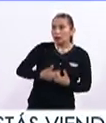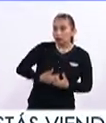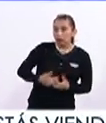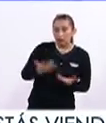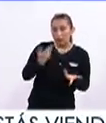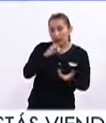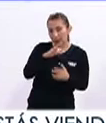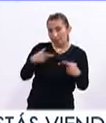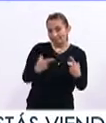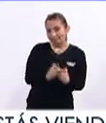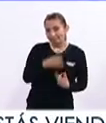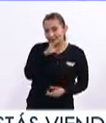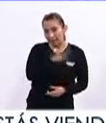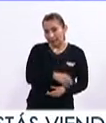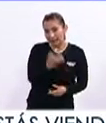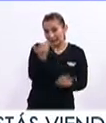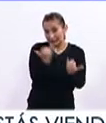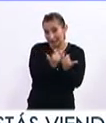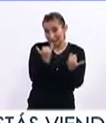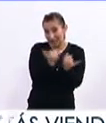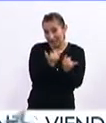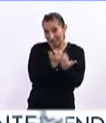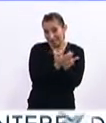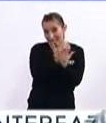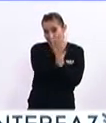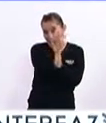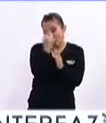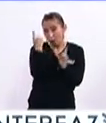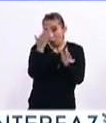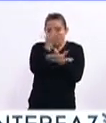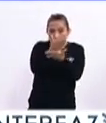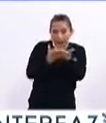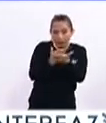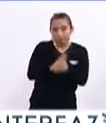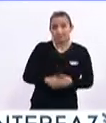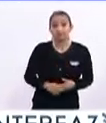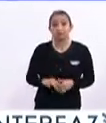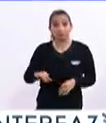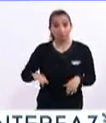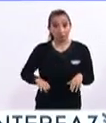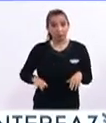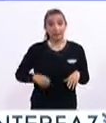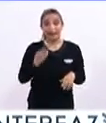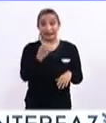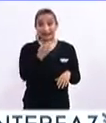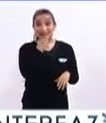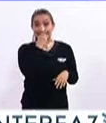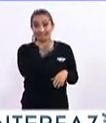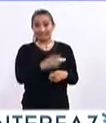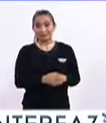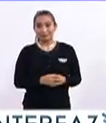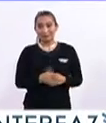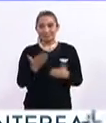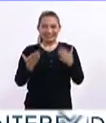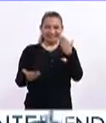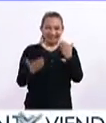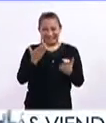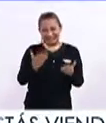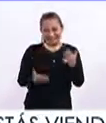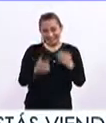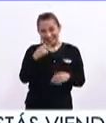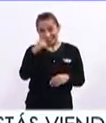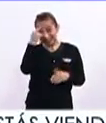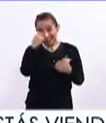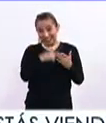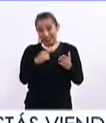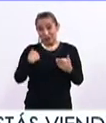entonces pues también son los extremos. Aquí la recomendación es tener un punto medio. Bueno, es muy interesante eso que comentas. A veces creo